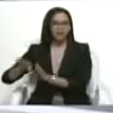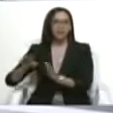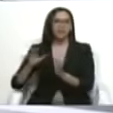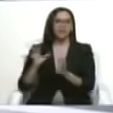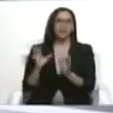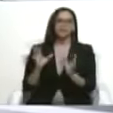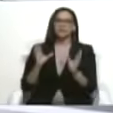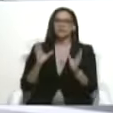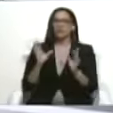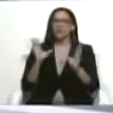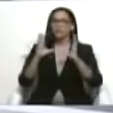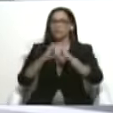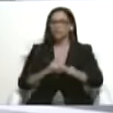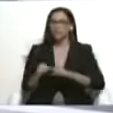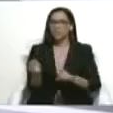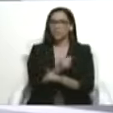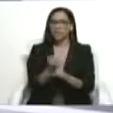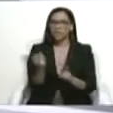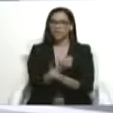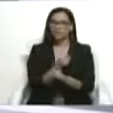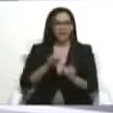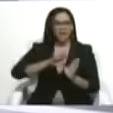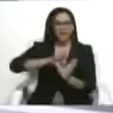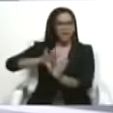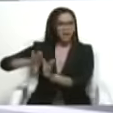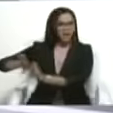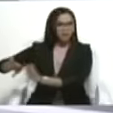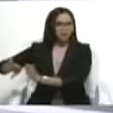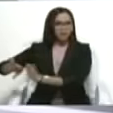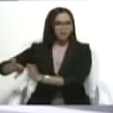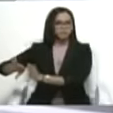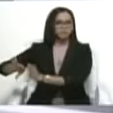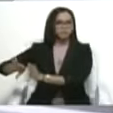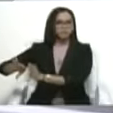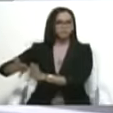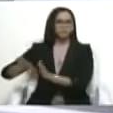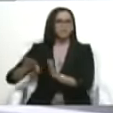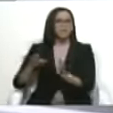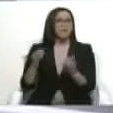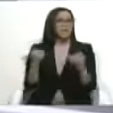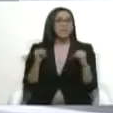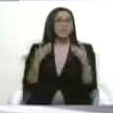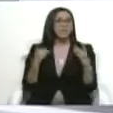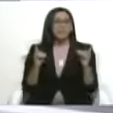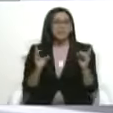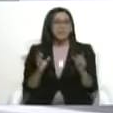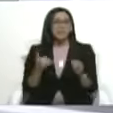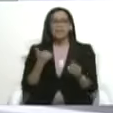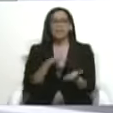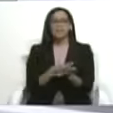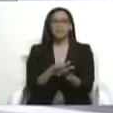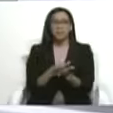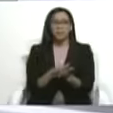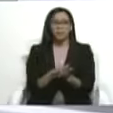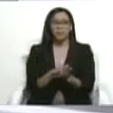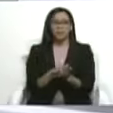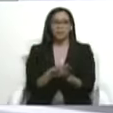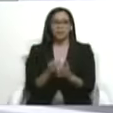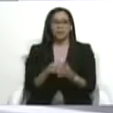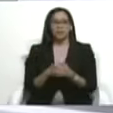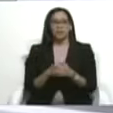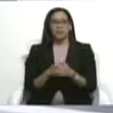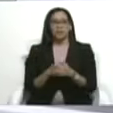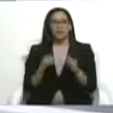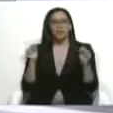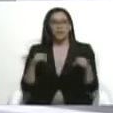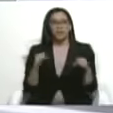de violencia, alejarla cada vez más, ¿no? Independientemente que hayan ocurrido estos,